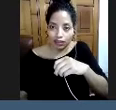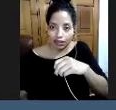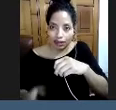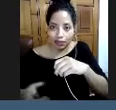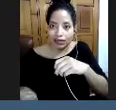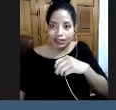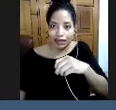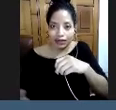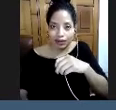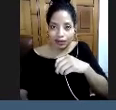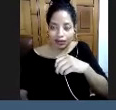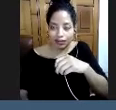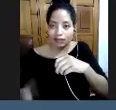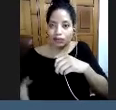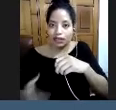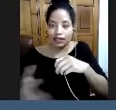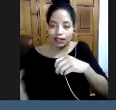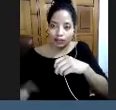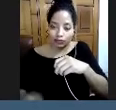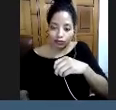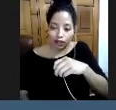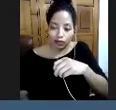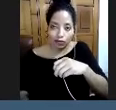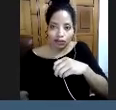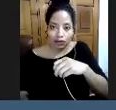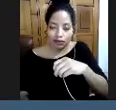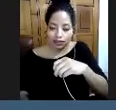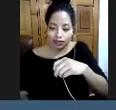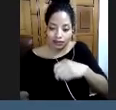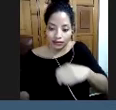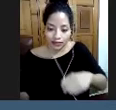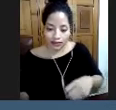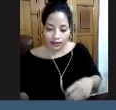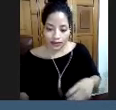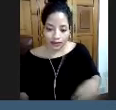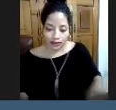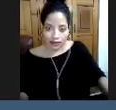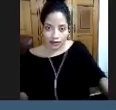de que ponga en riesgo la privacidad tuya y la de tus alumnos y alumnas?